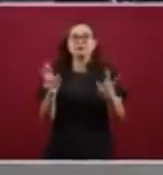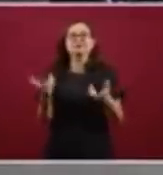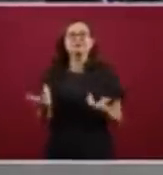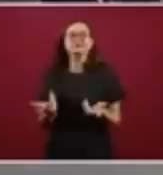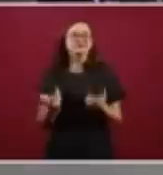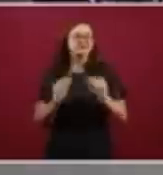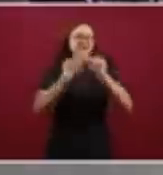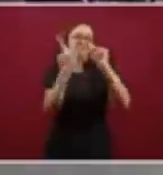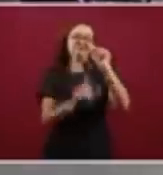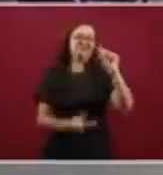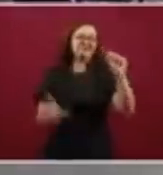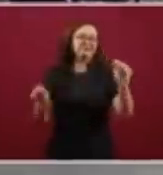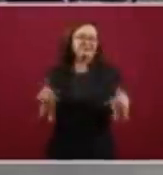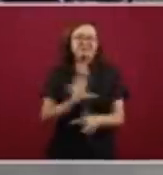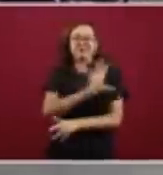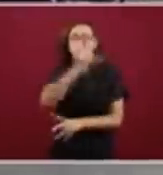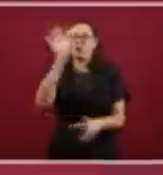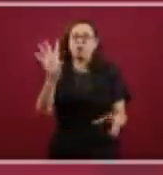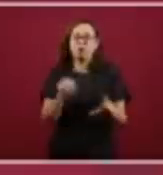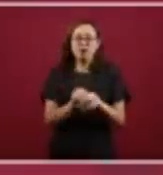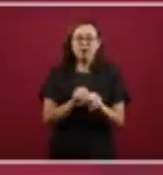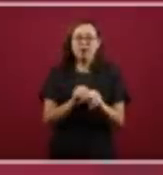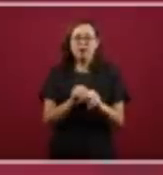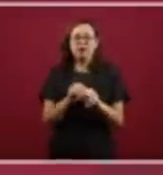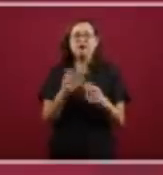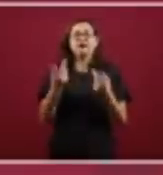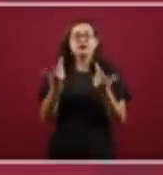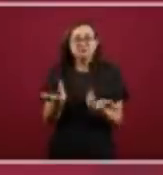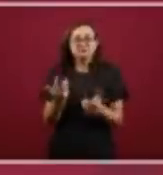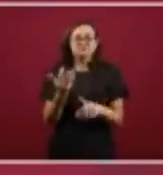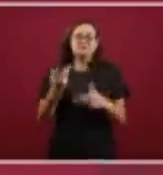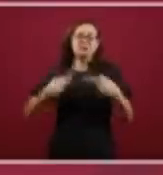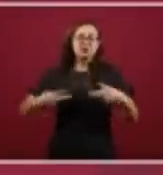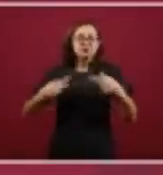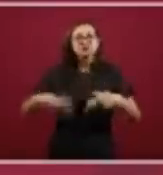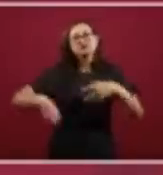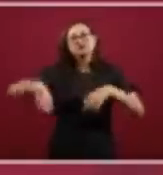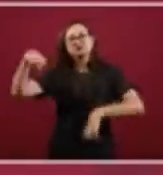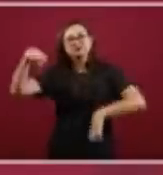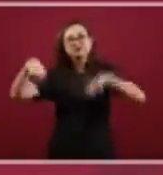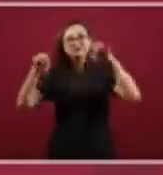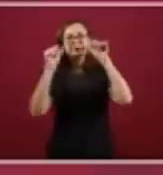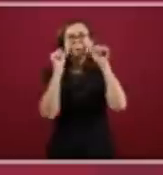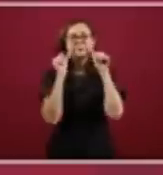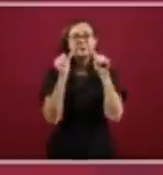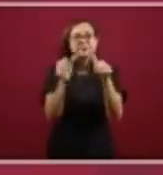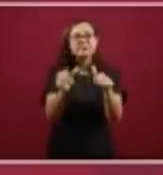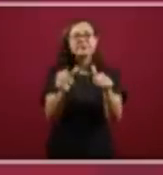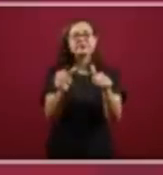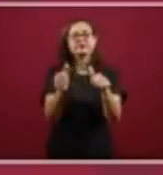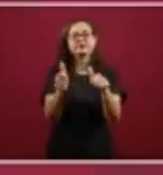en todos lados y nos están viendo los adultos mayores y